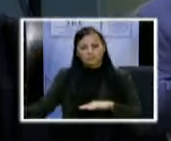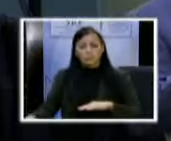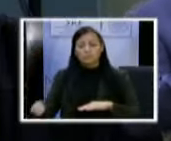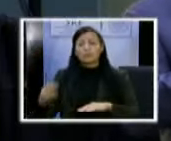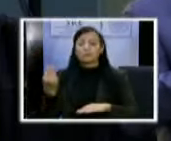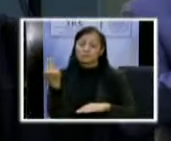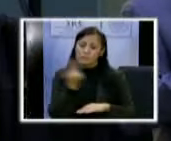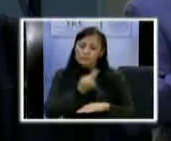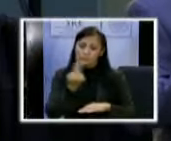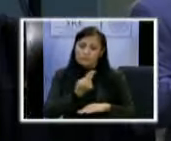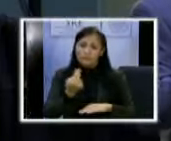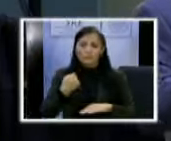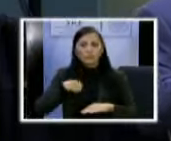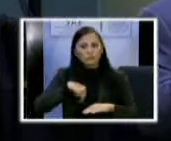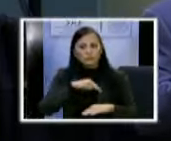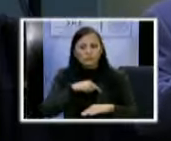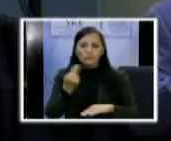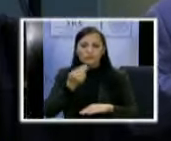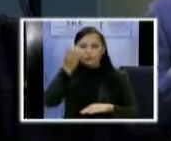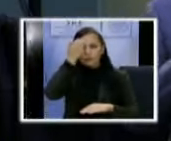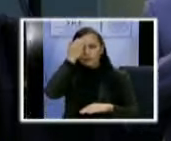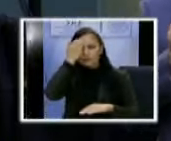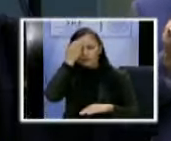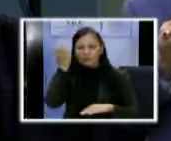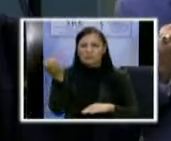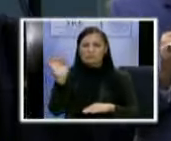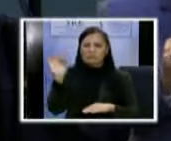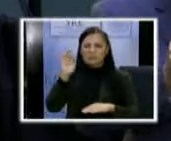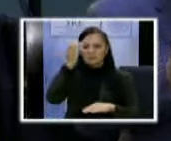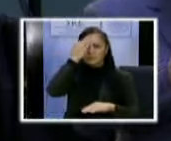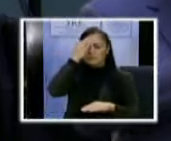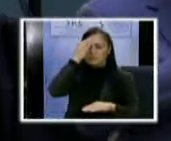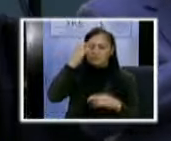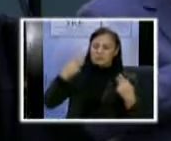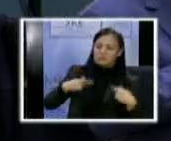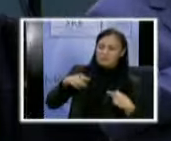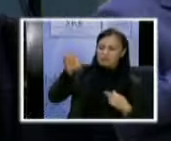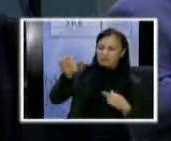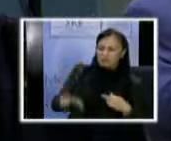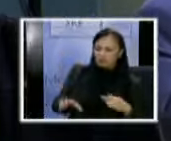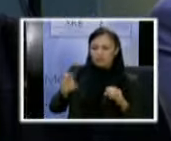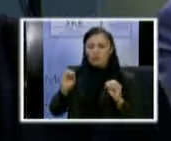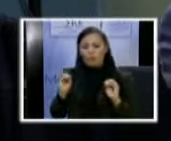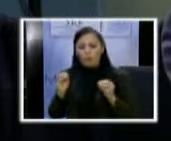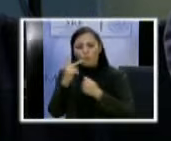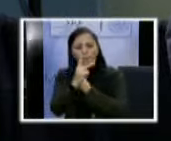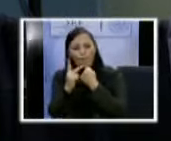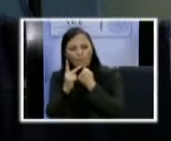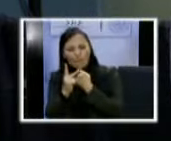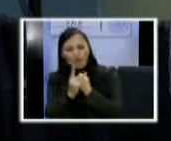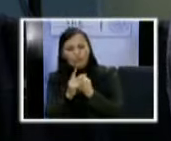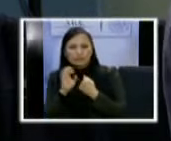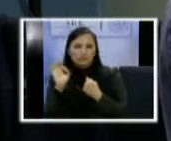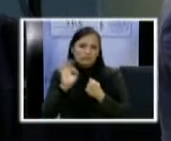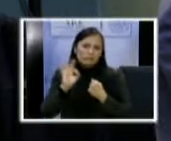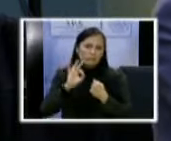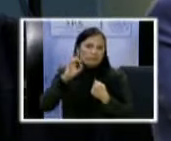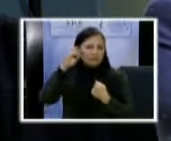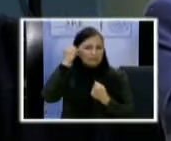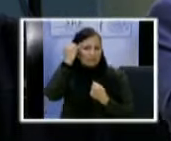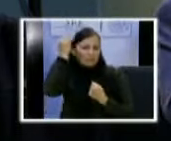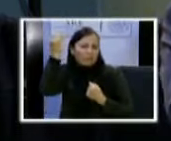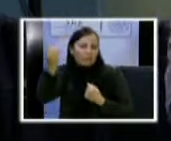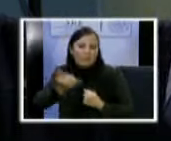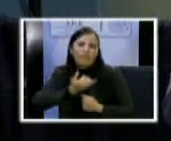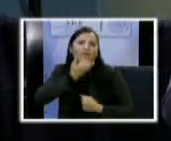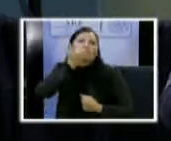nos vamos a conocer. A veces cuando no conoce una persona o un país, se forma otra idea de